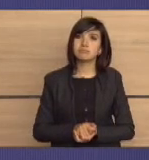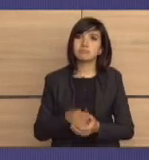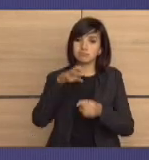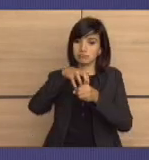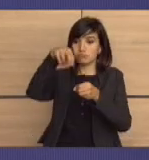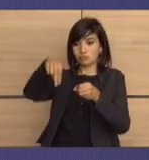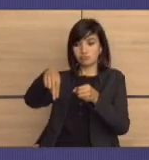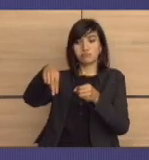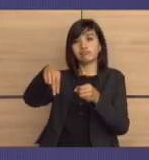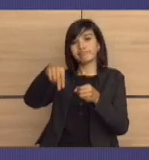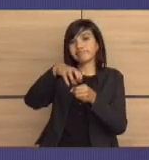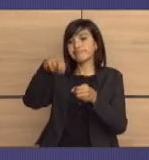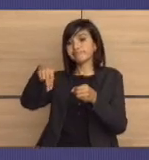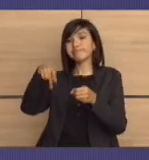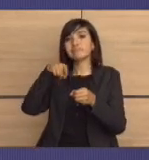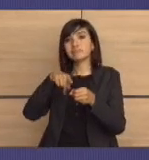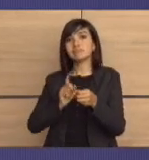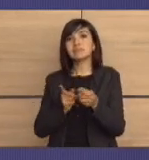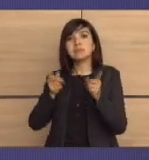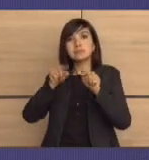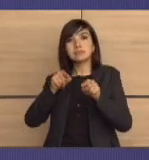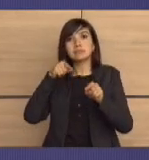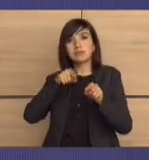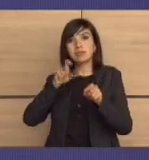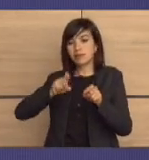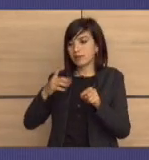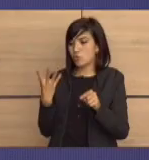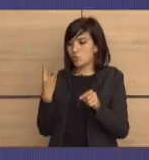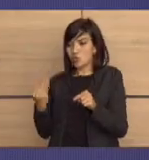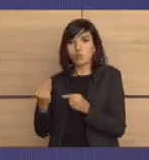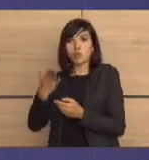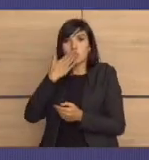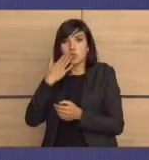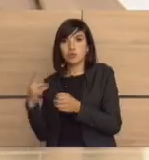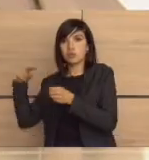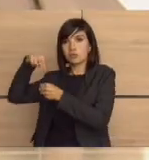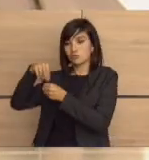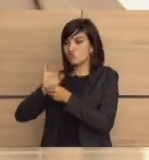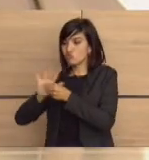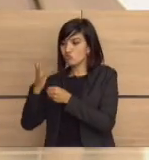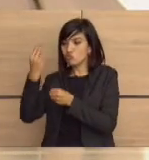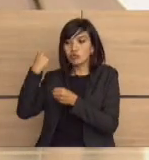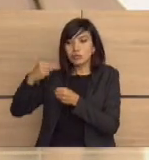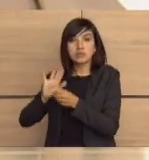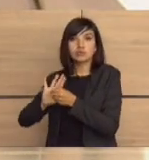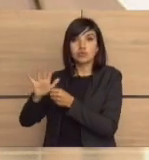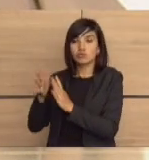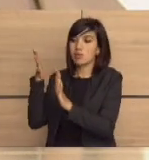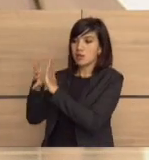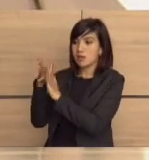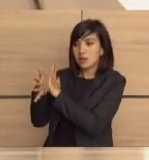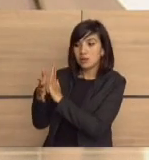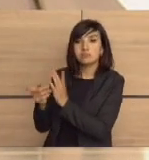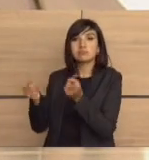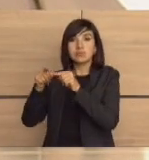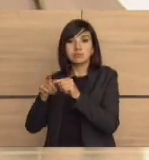pueblos indígenas pudieran conocer su historia. Y en esa medida, así como los pueblos indígenas pudieran conocer su historia, pues también